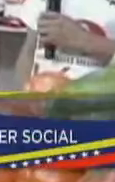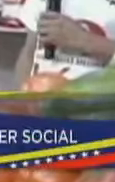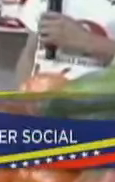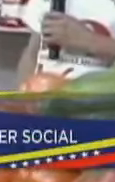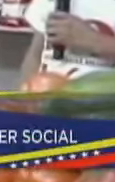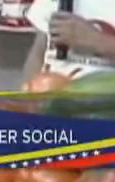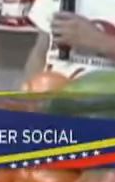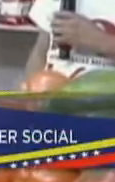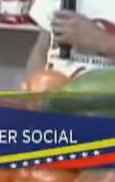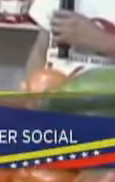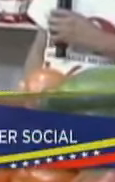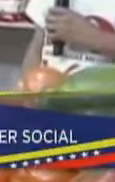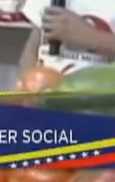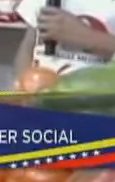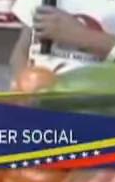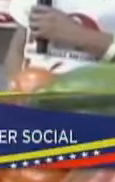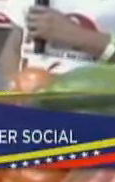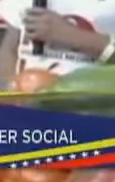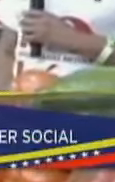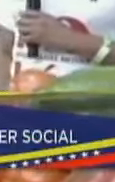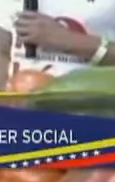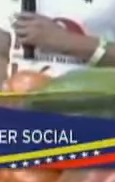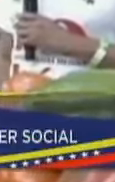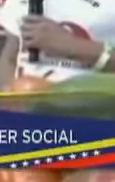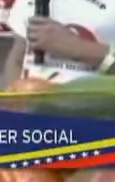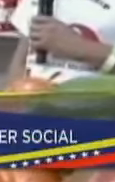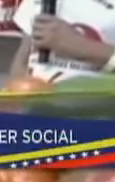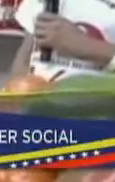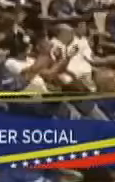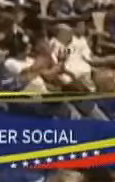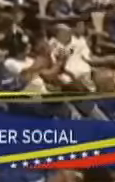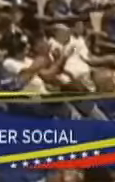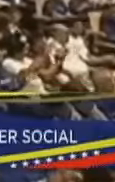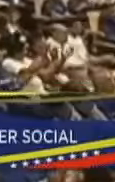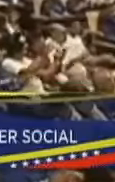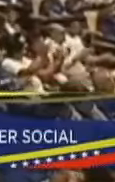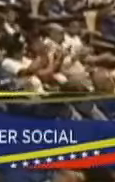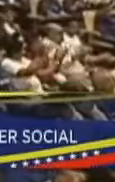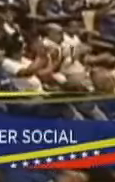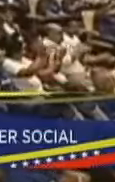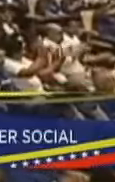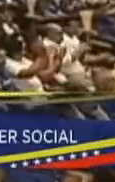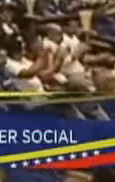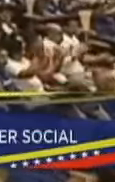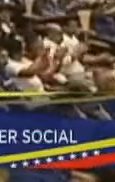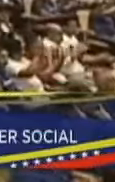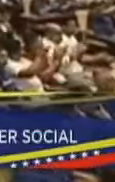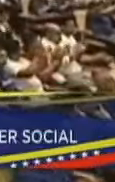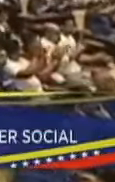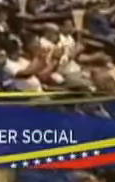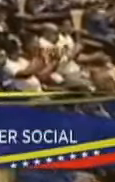de abastecimiento con producto nacional. ¡Nacional! Primera vez en 100 años.